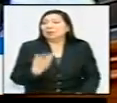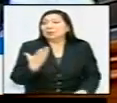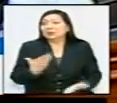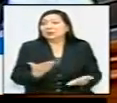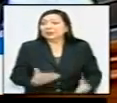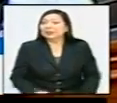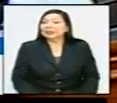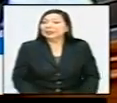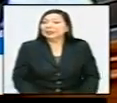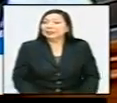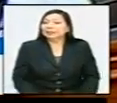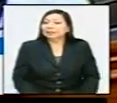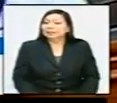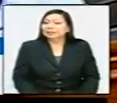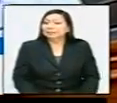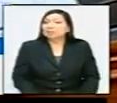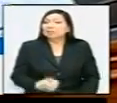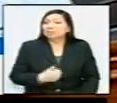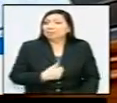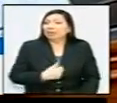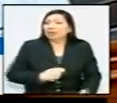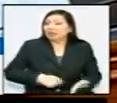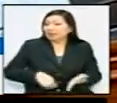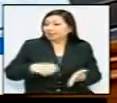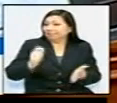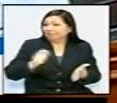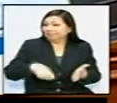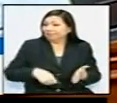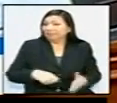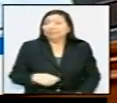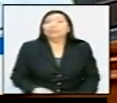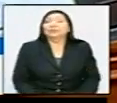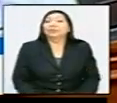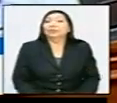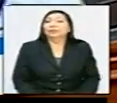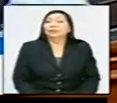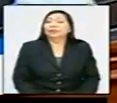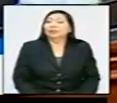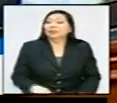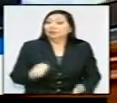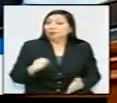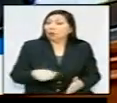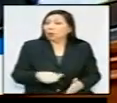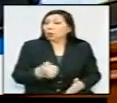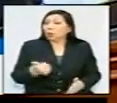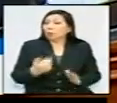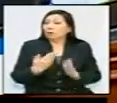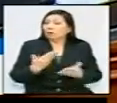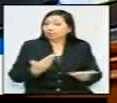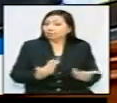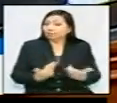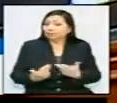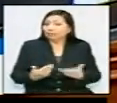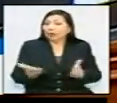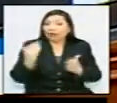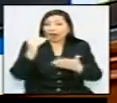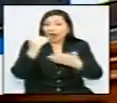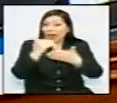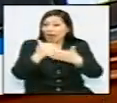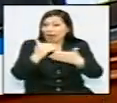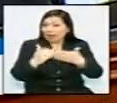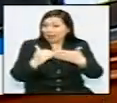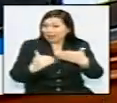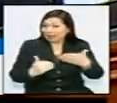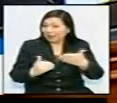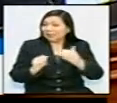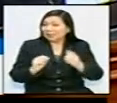supuestos hechos. Mi firma, uno, mi firma en una relación de artículos y